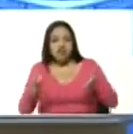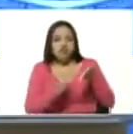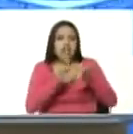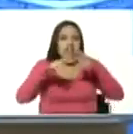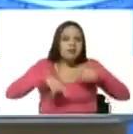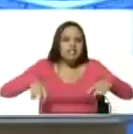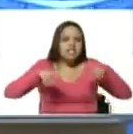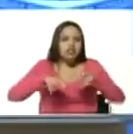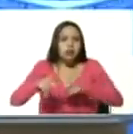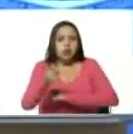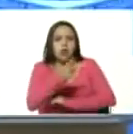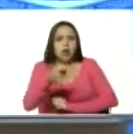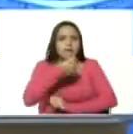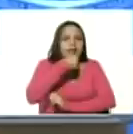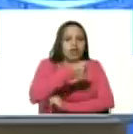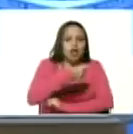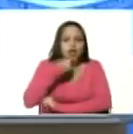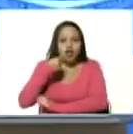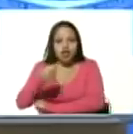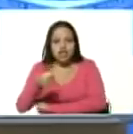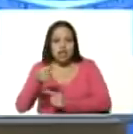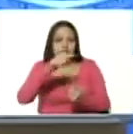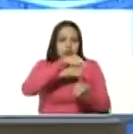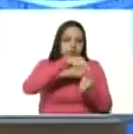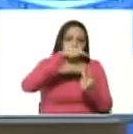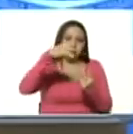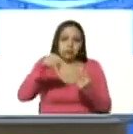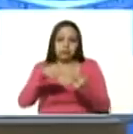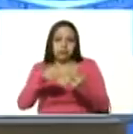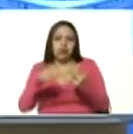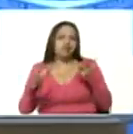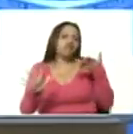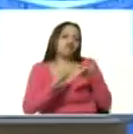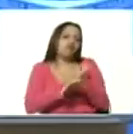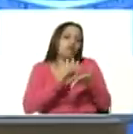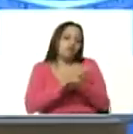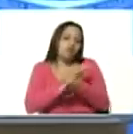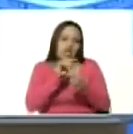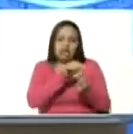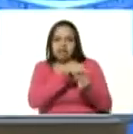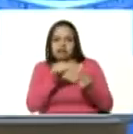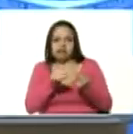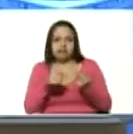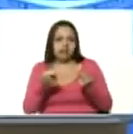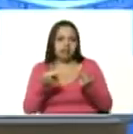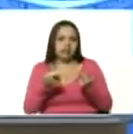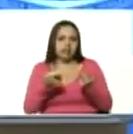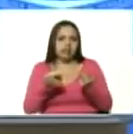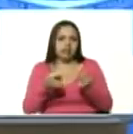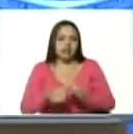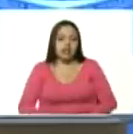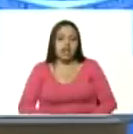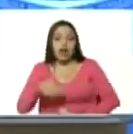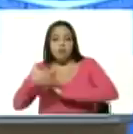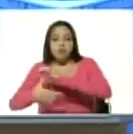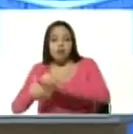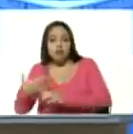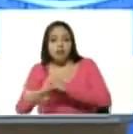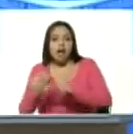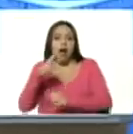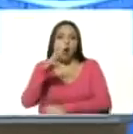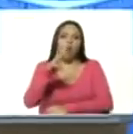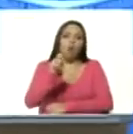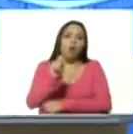dos periodistas, Woodward y Bernstein, contra el llamado Watergate de Richard